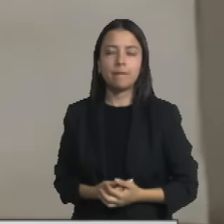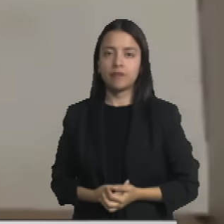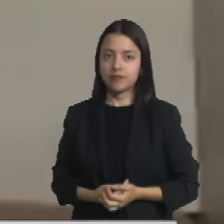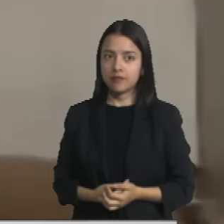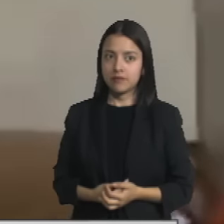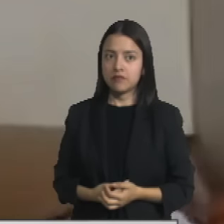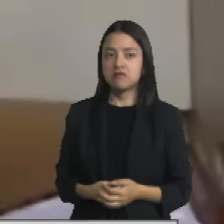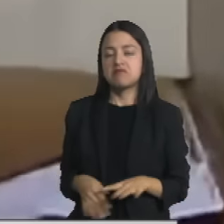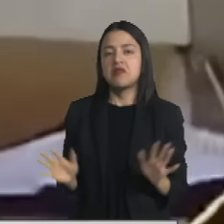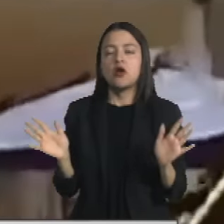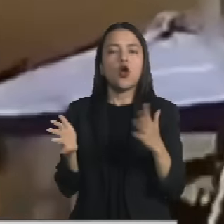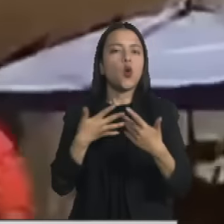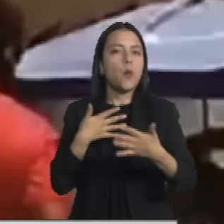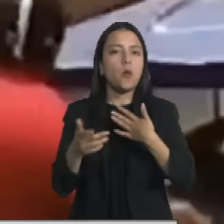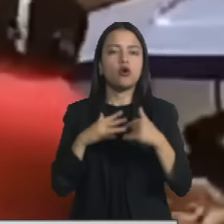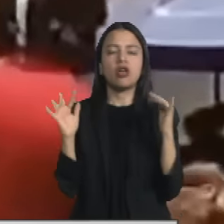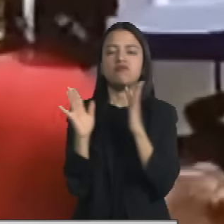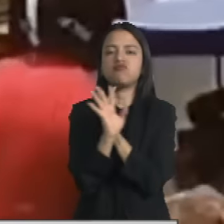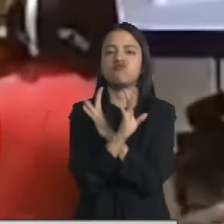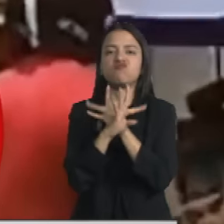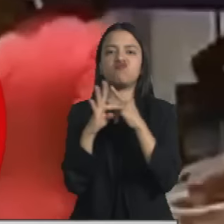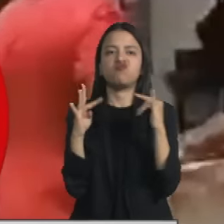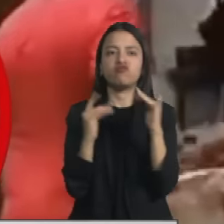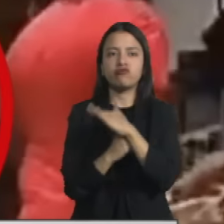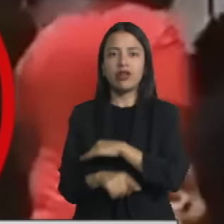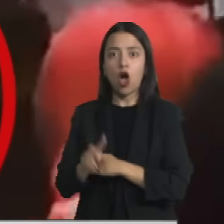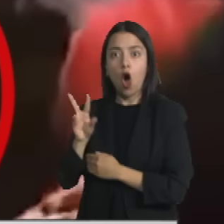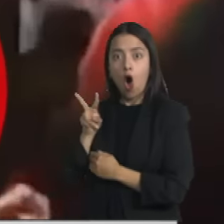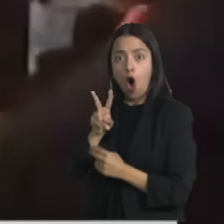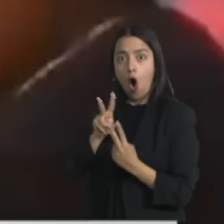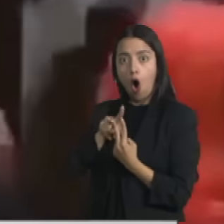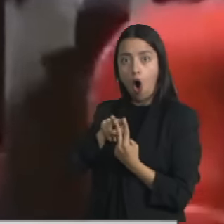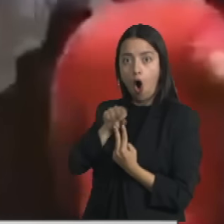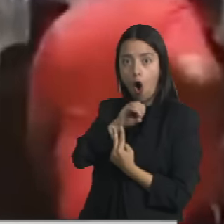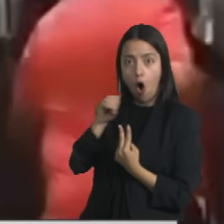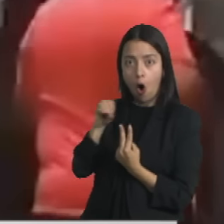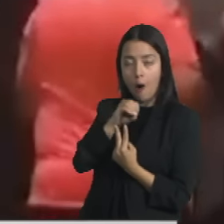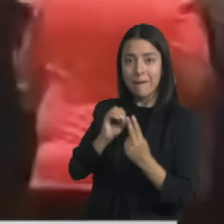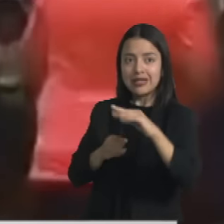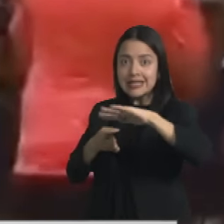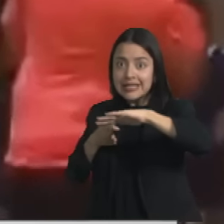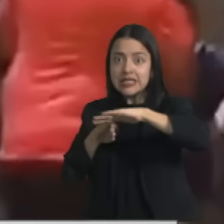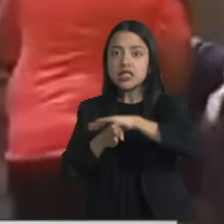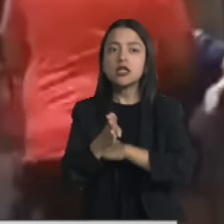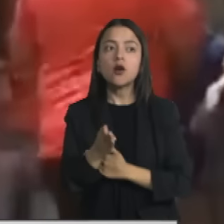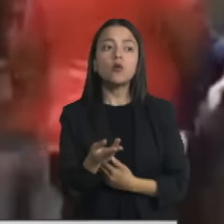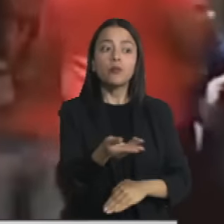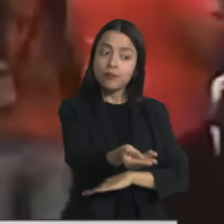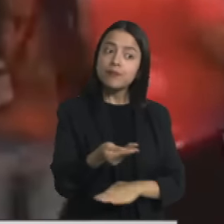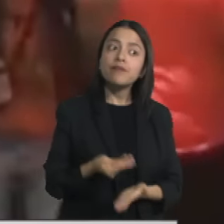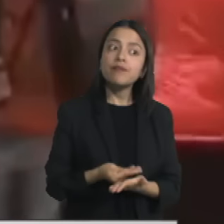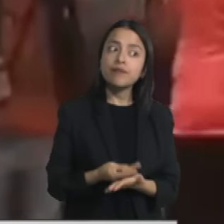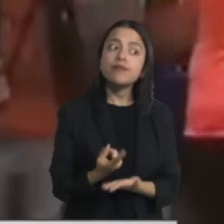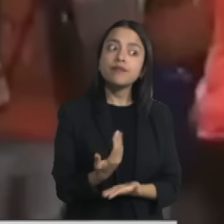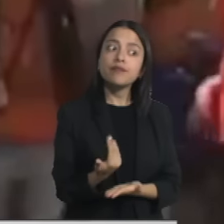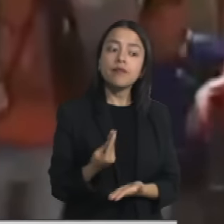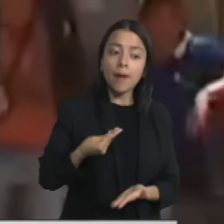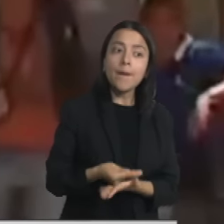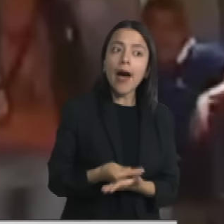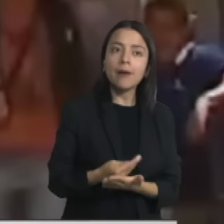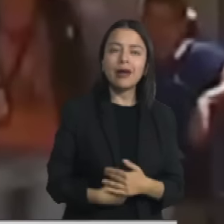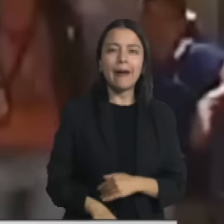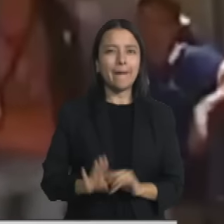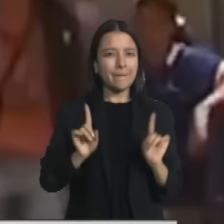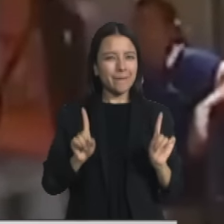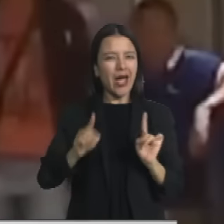ese sector, los dos hombres llegaron a cobrar a los vendedores informales de la zona. La policía había